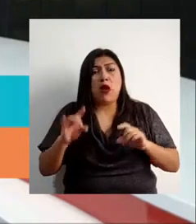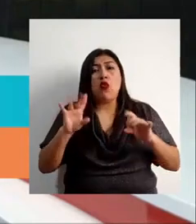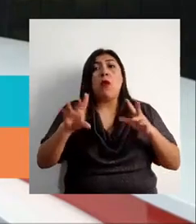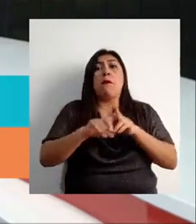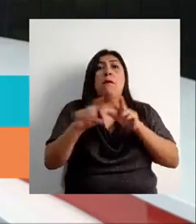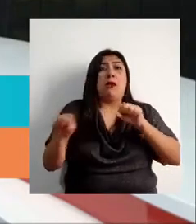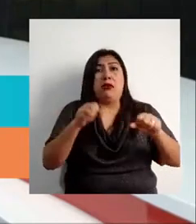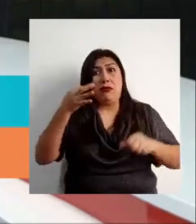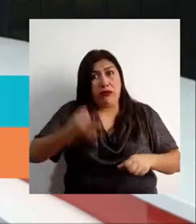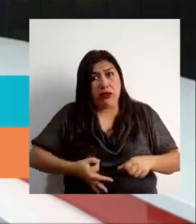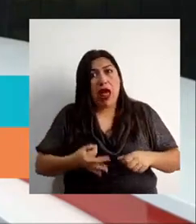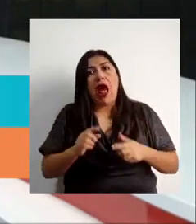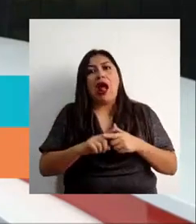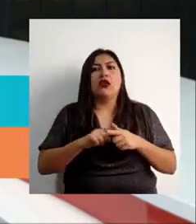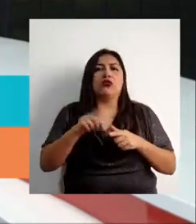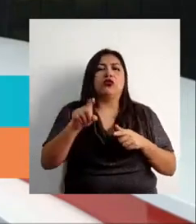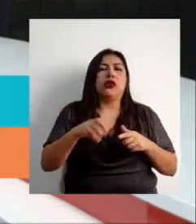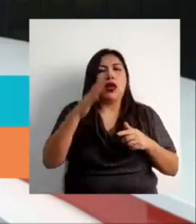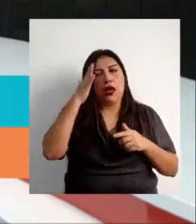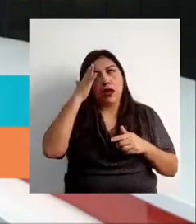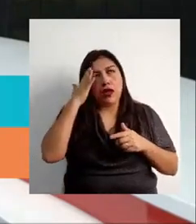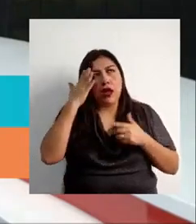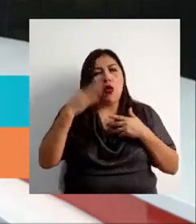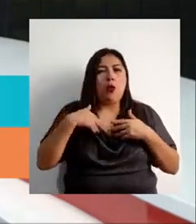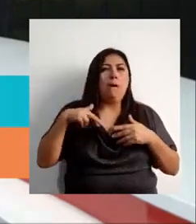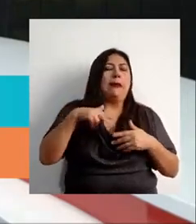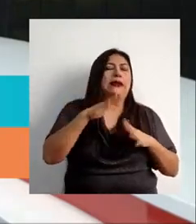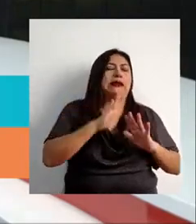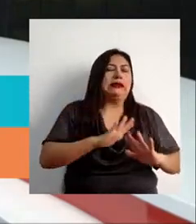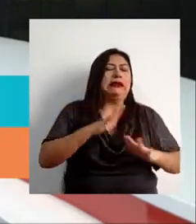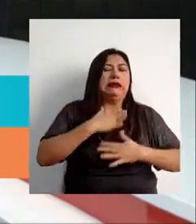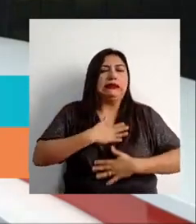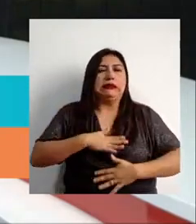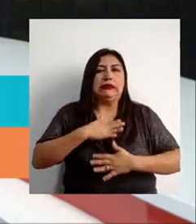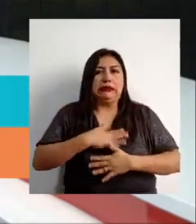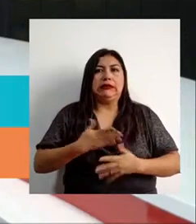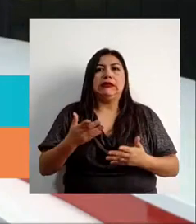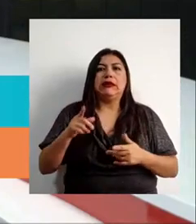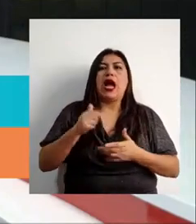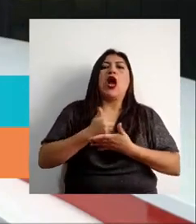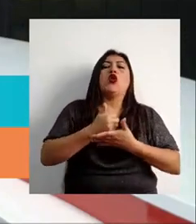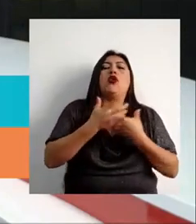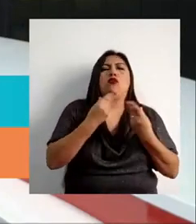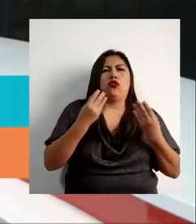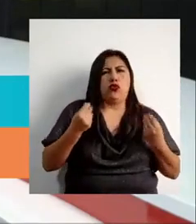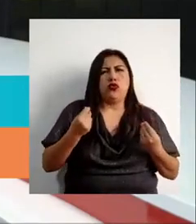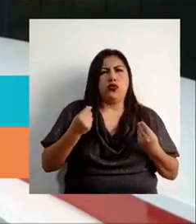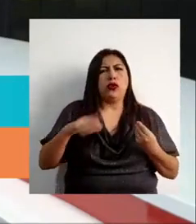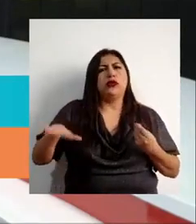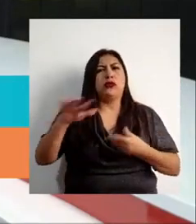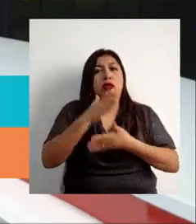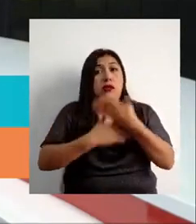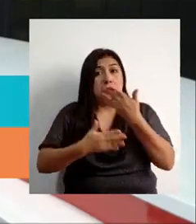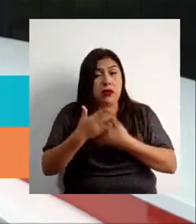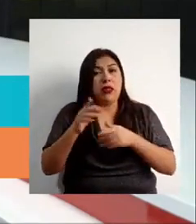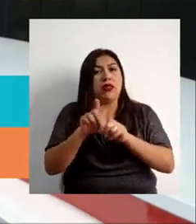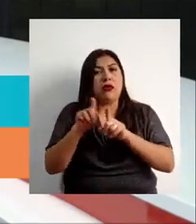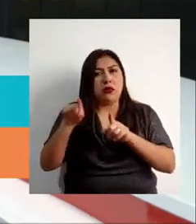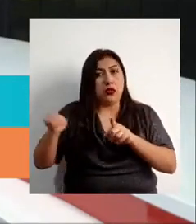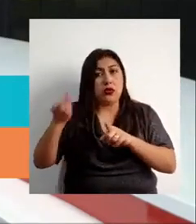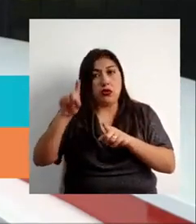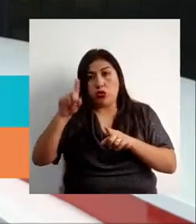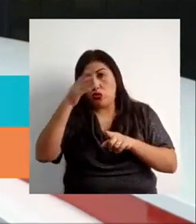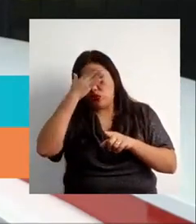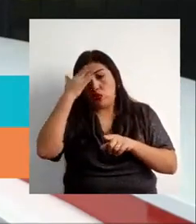todo ayudar a las personas, a nuestras personas, en el caso de las personas con discapacidad, no se olviden tener su plan de emergencia.